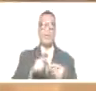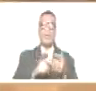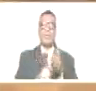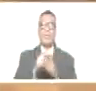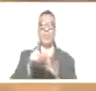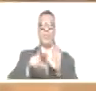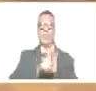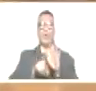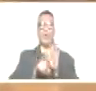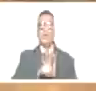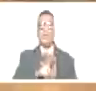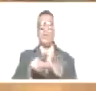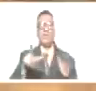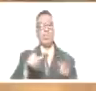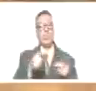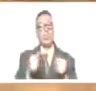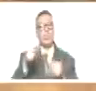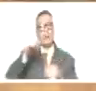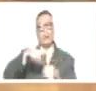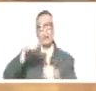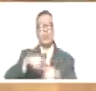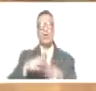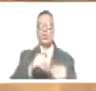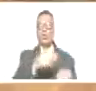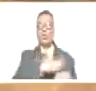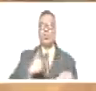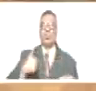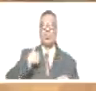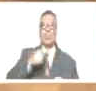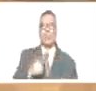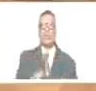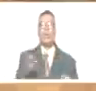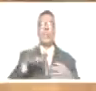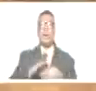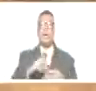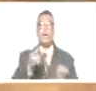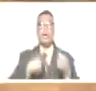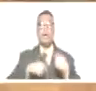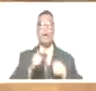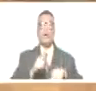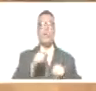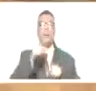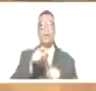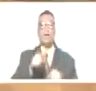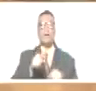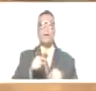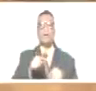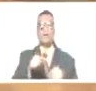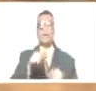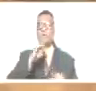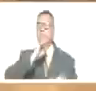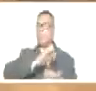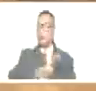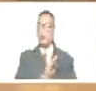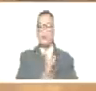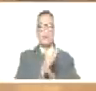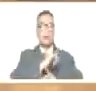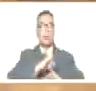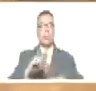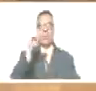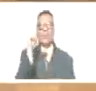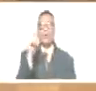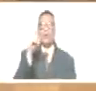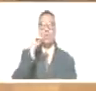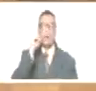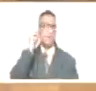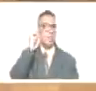endeudamiento. Todos querían estar allí porque era parte de un negociado y eso se ha ido acabando. Un diputado, una diputada, no tiene